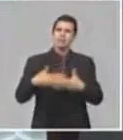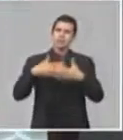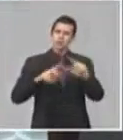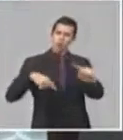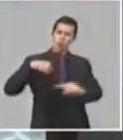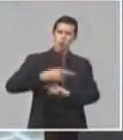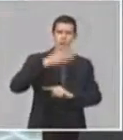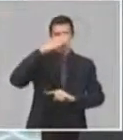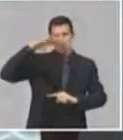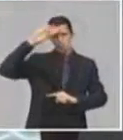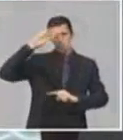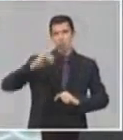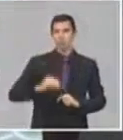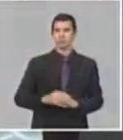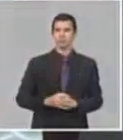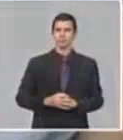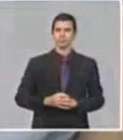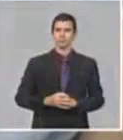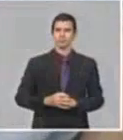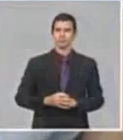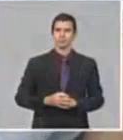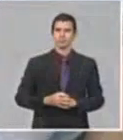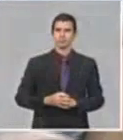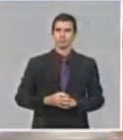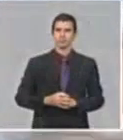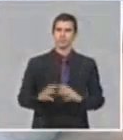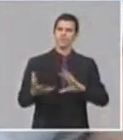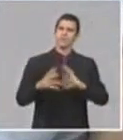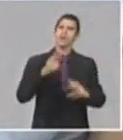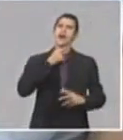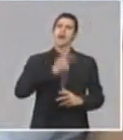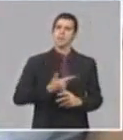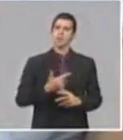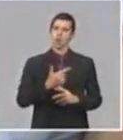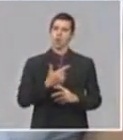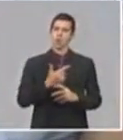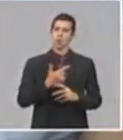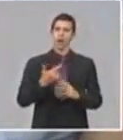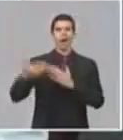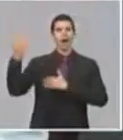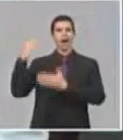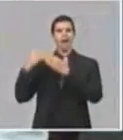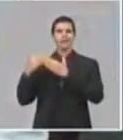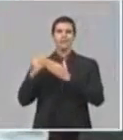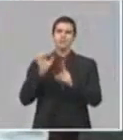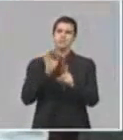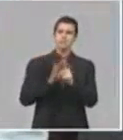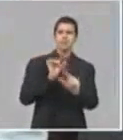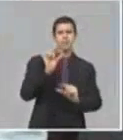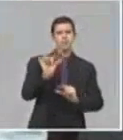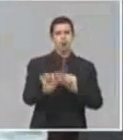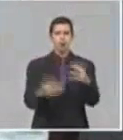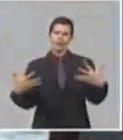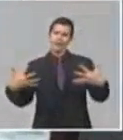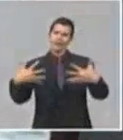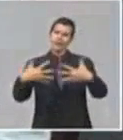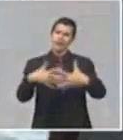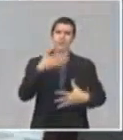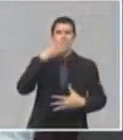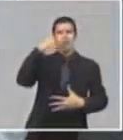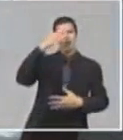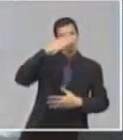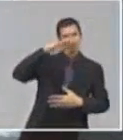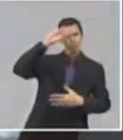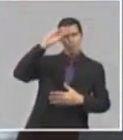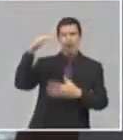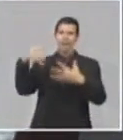la falta de una en el ejercicio de la política en cinco sí pero no aceite cada página del libro de bulto que rodará